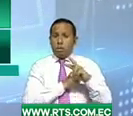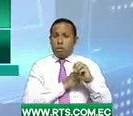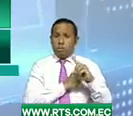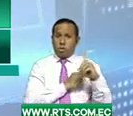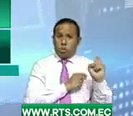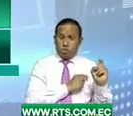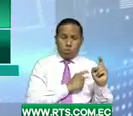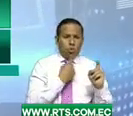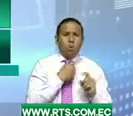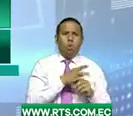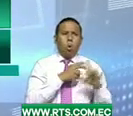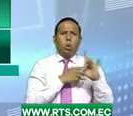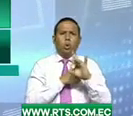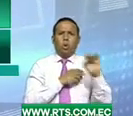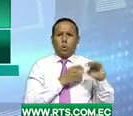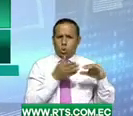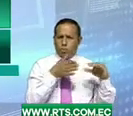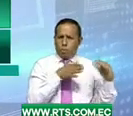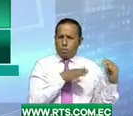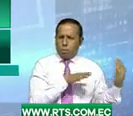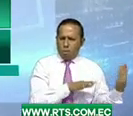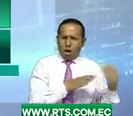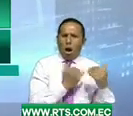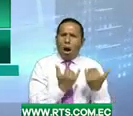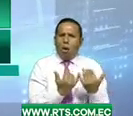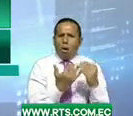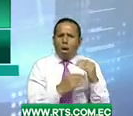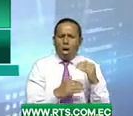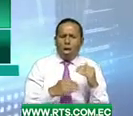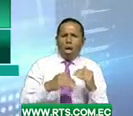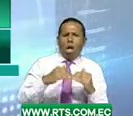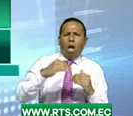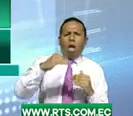88 crímenes, es decir, existe un incremento de